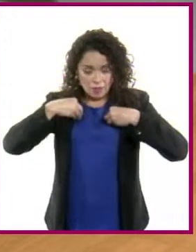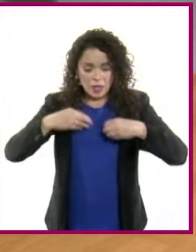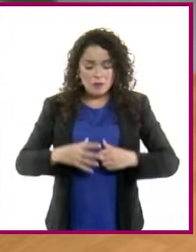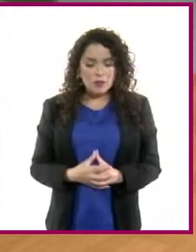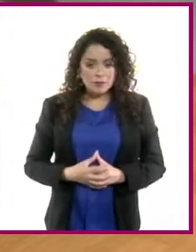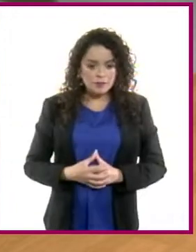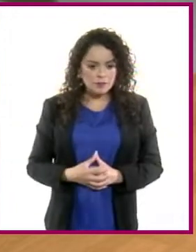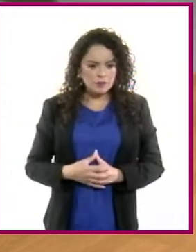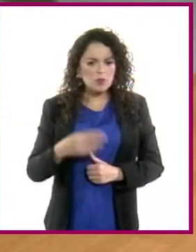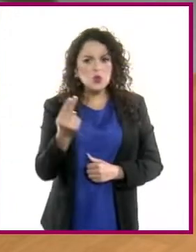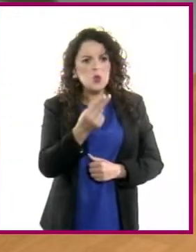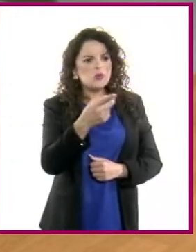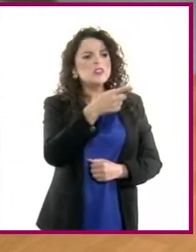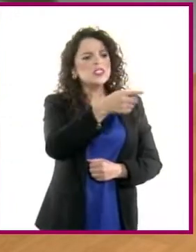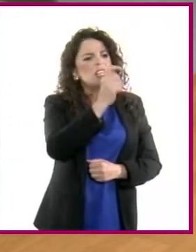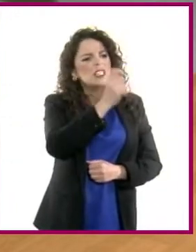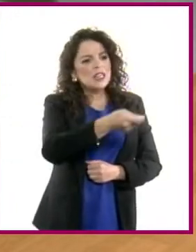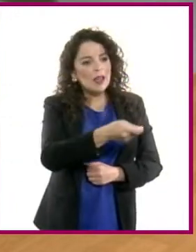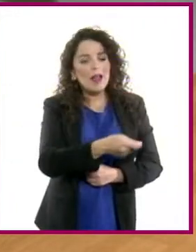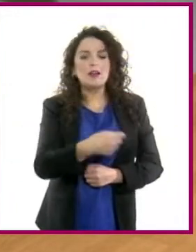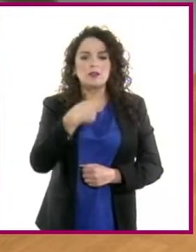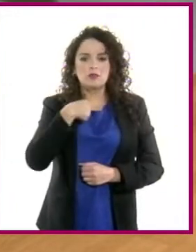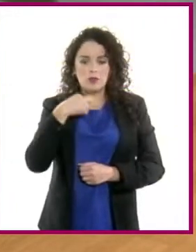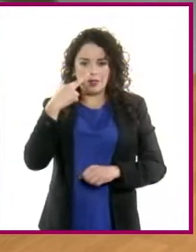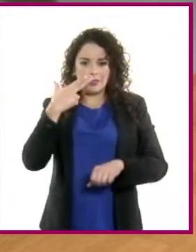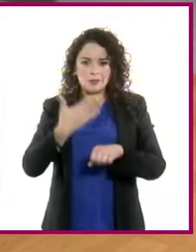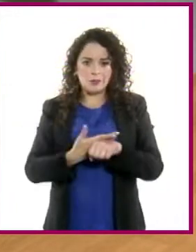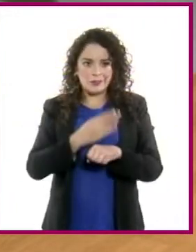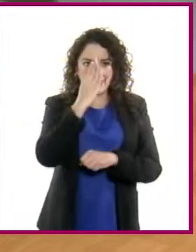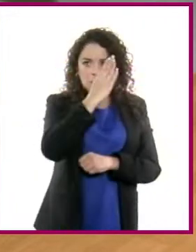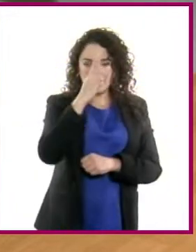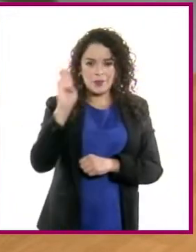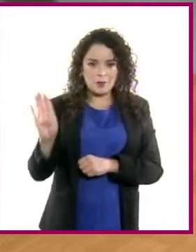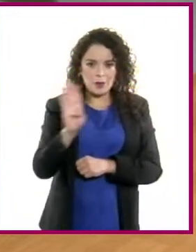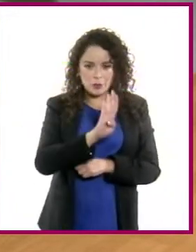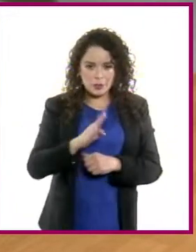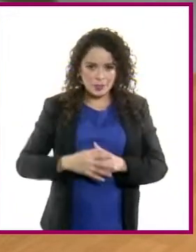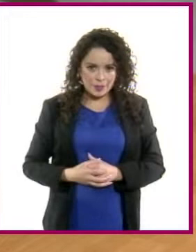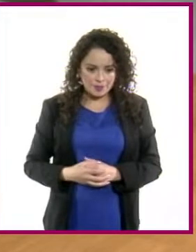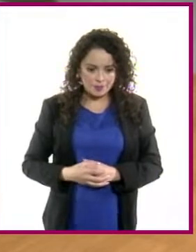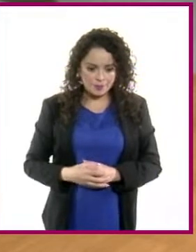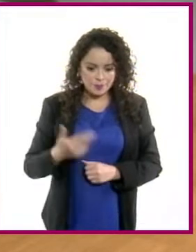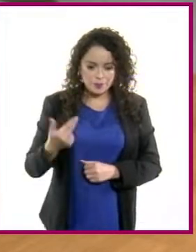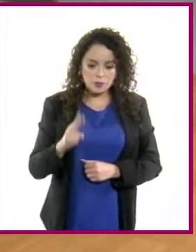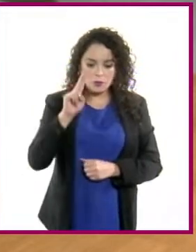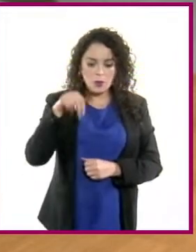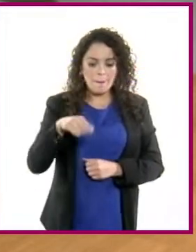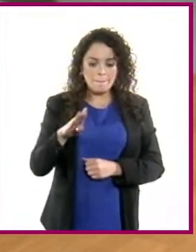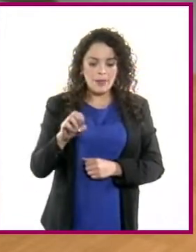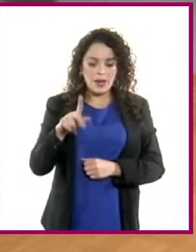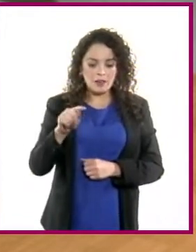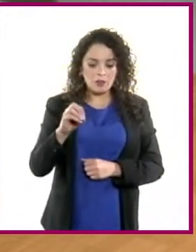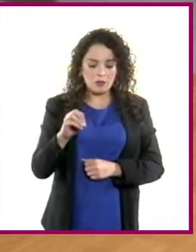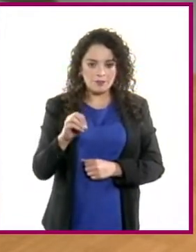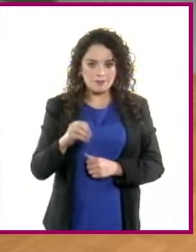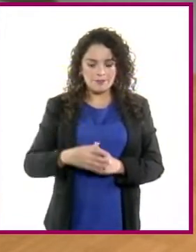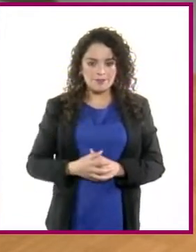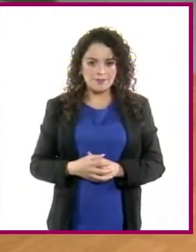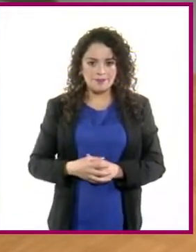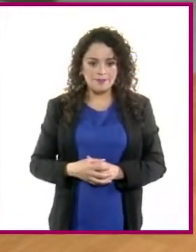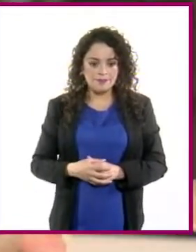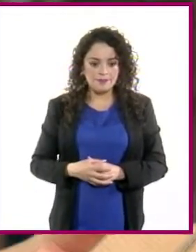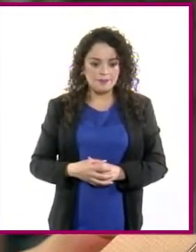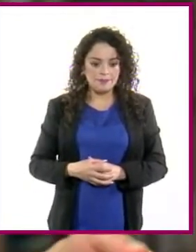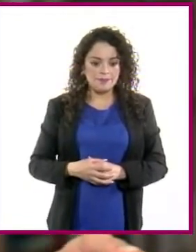es...? El bibliotecario. Humberto Villasana. Para servirles.